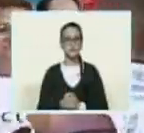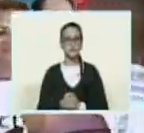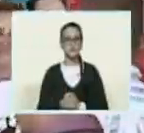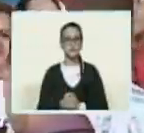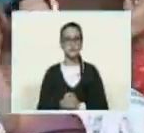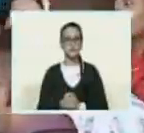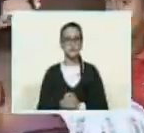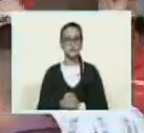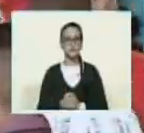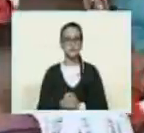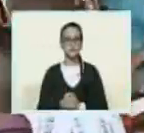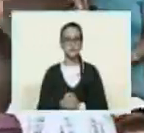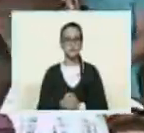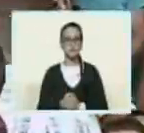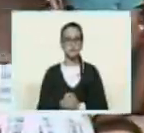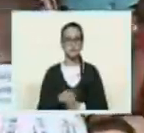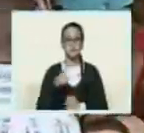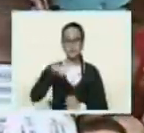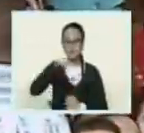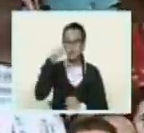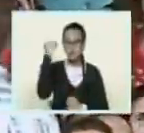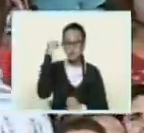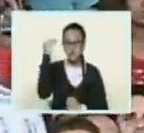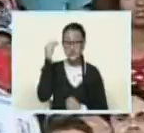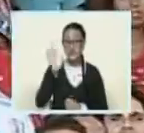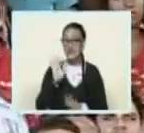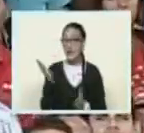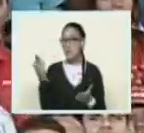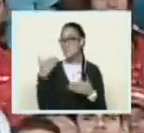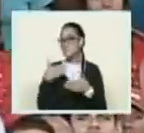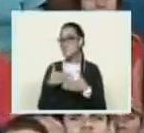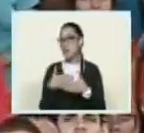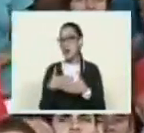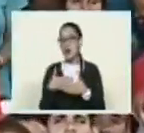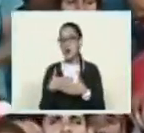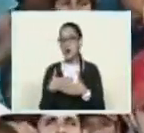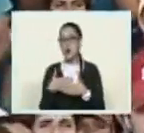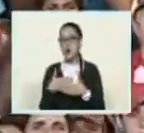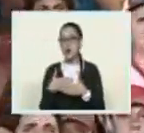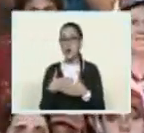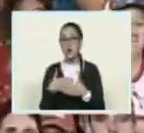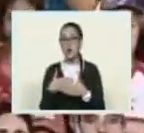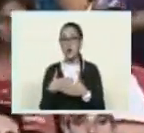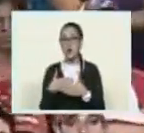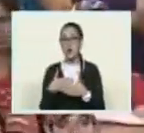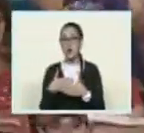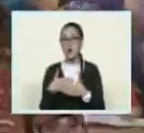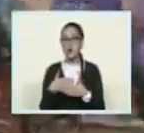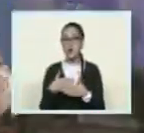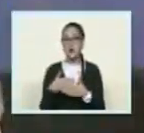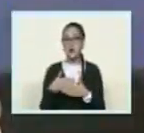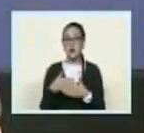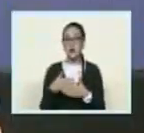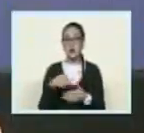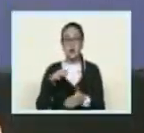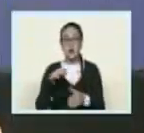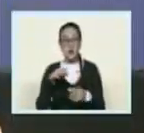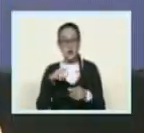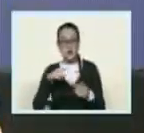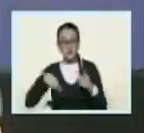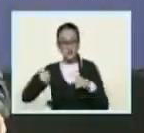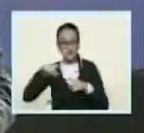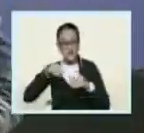Y cuando se creía que se cerraba un ciclo, ya en el vientre de Paula, ya en las tierras de